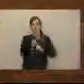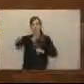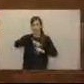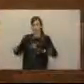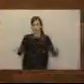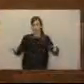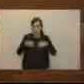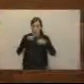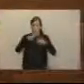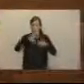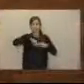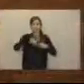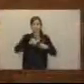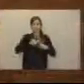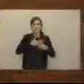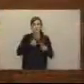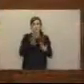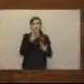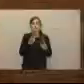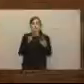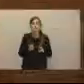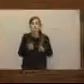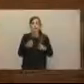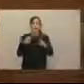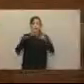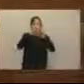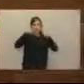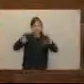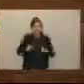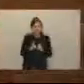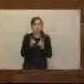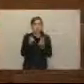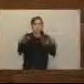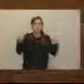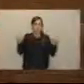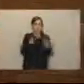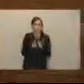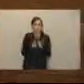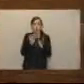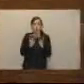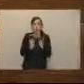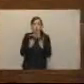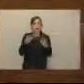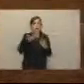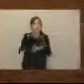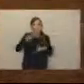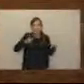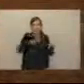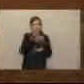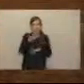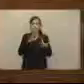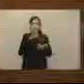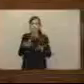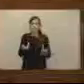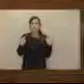a que constantemente se refieran a las restricciones presupuestarias o a la crisis como excusas para eludir la responsabilidad